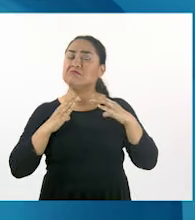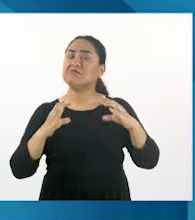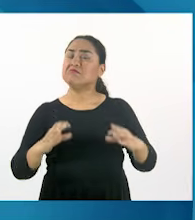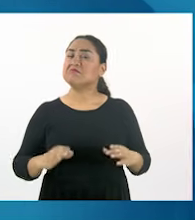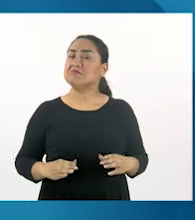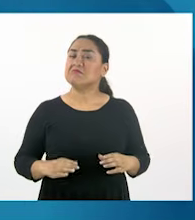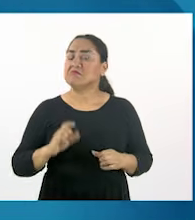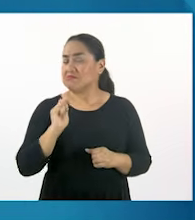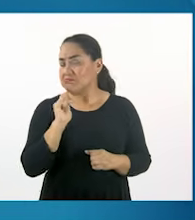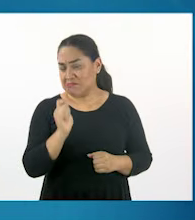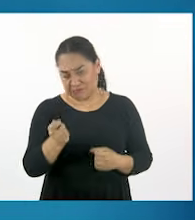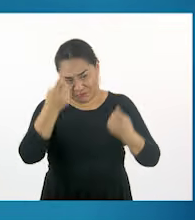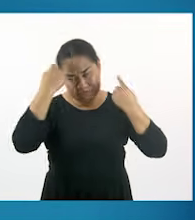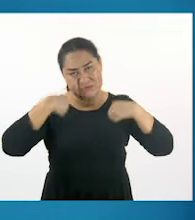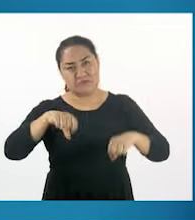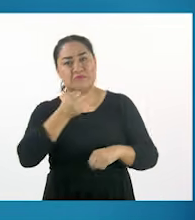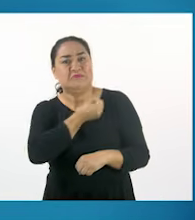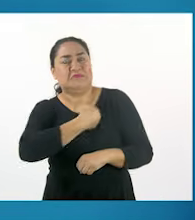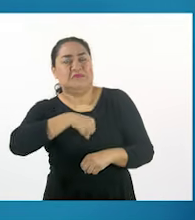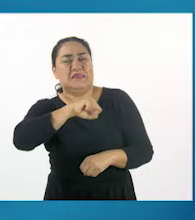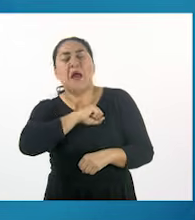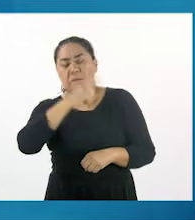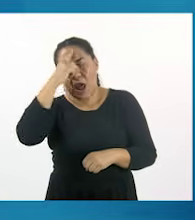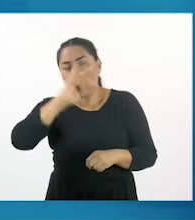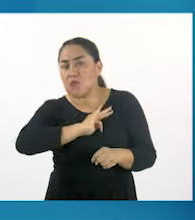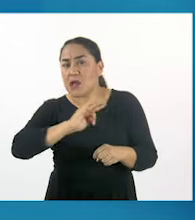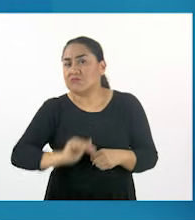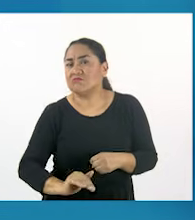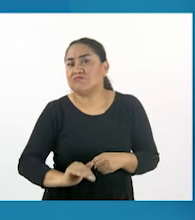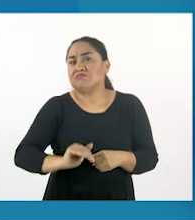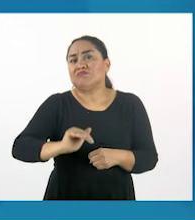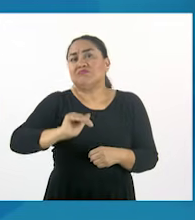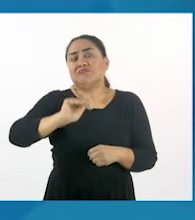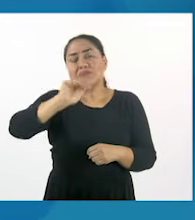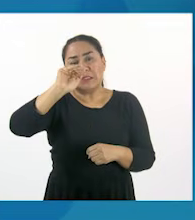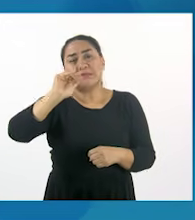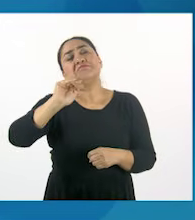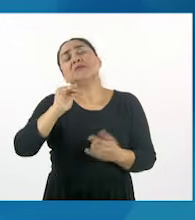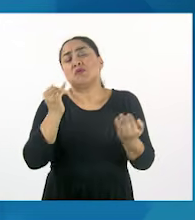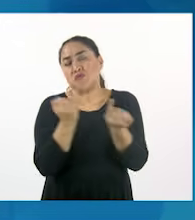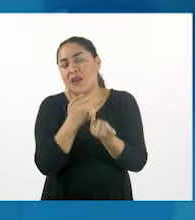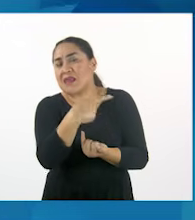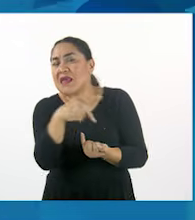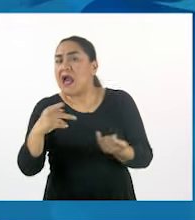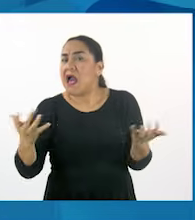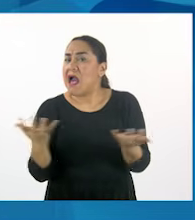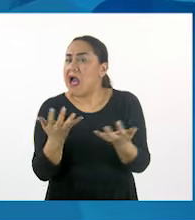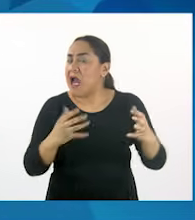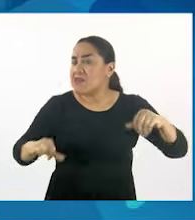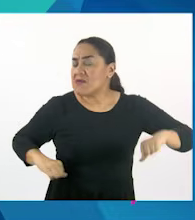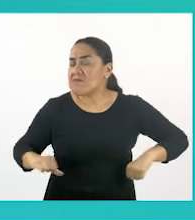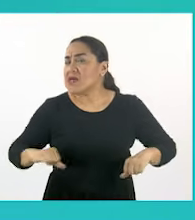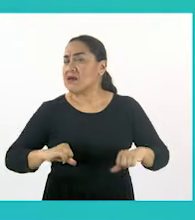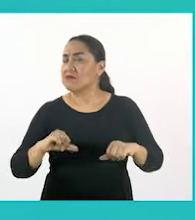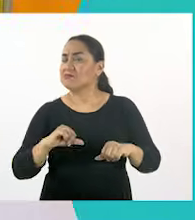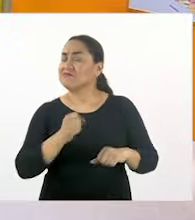todo lo necesario para crecer y realizar tus actividades.